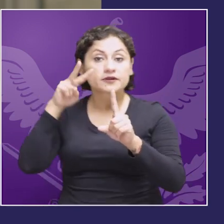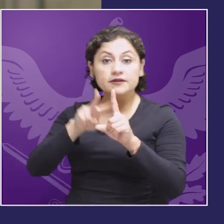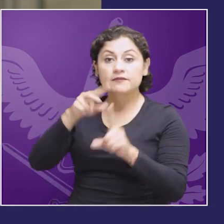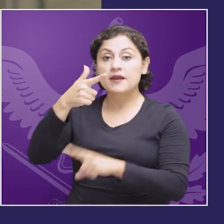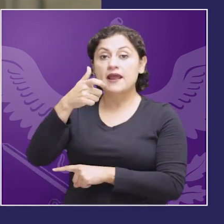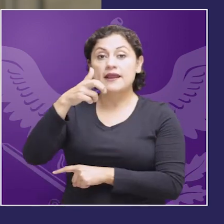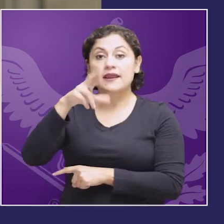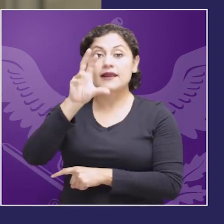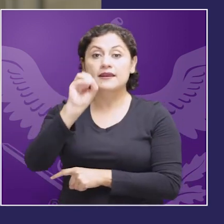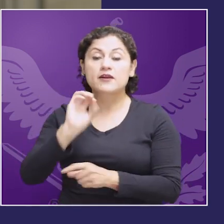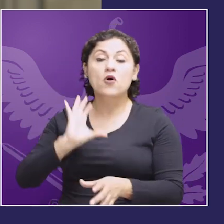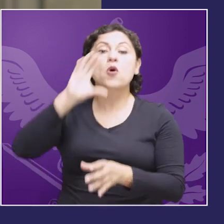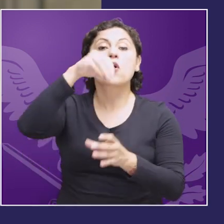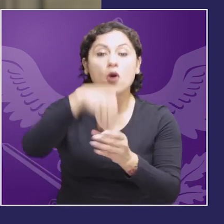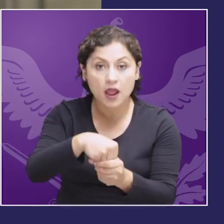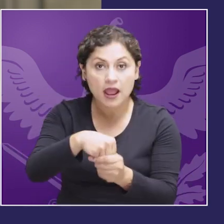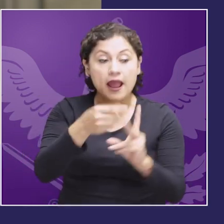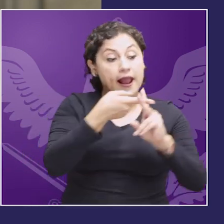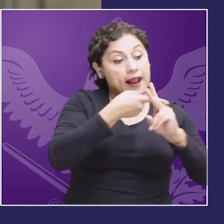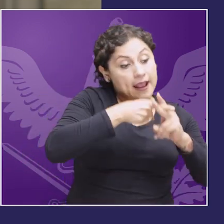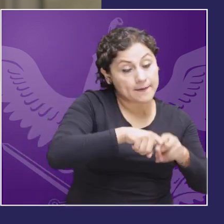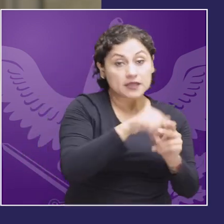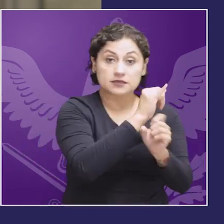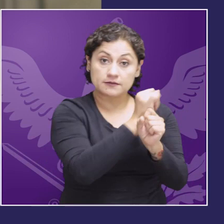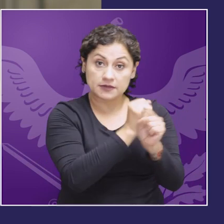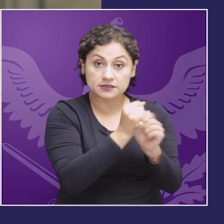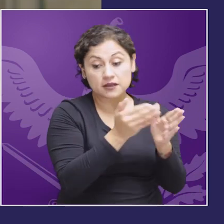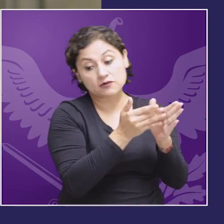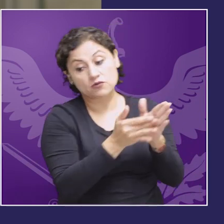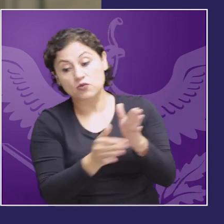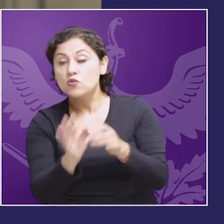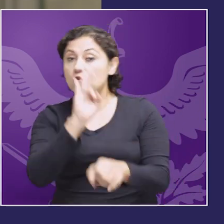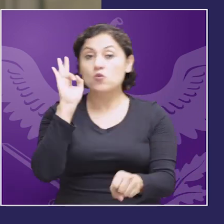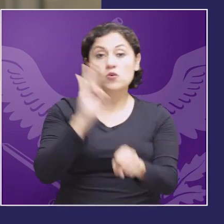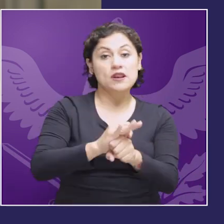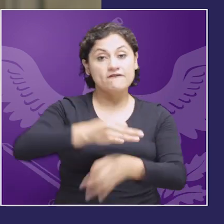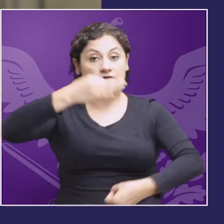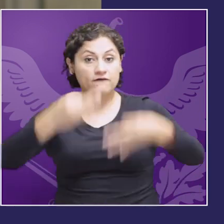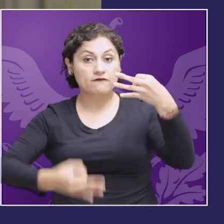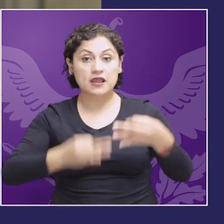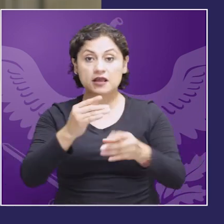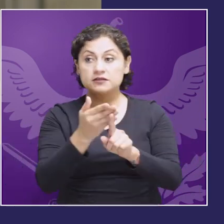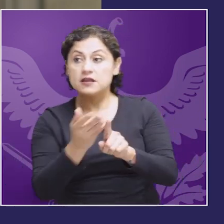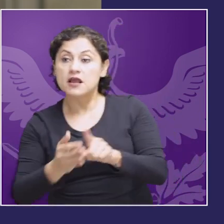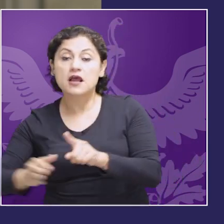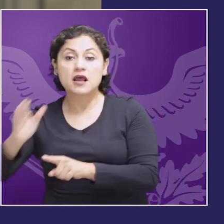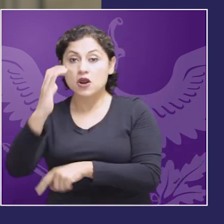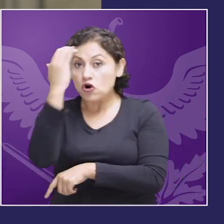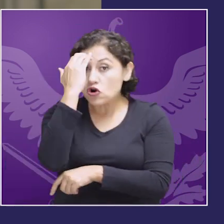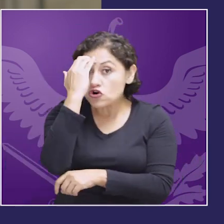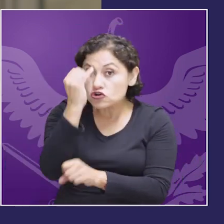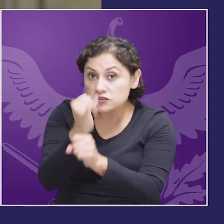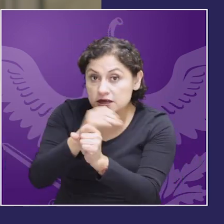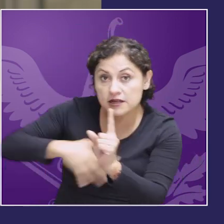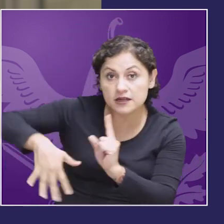en todo el proceso, o sea, en la investigación, en la defensa, en el conocimiento, en la sanción de las causas judiciales